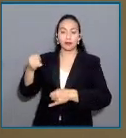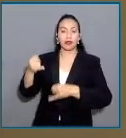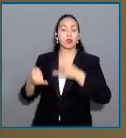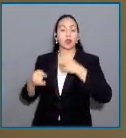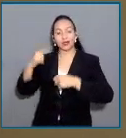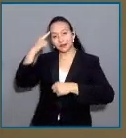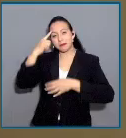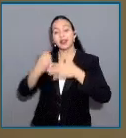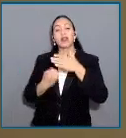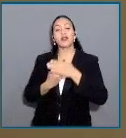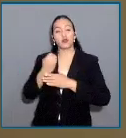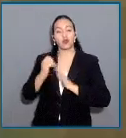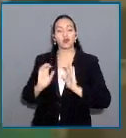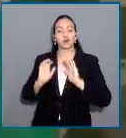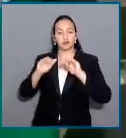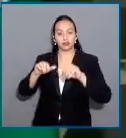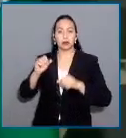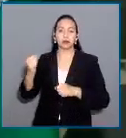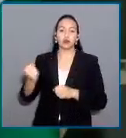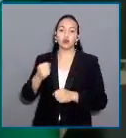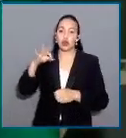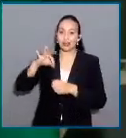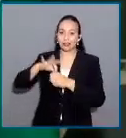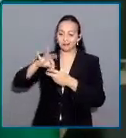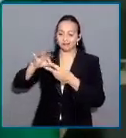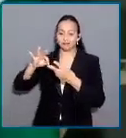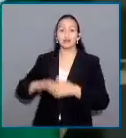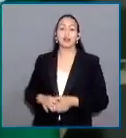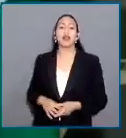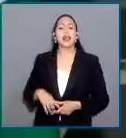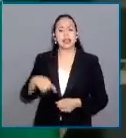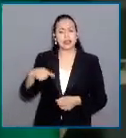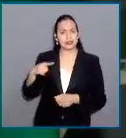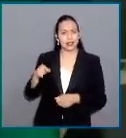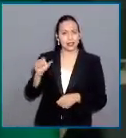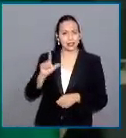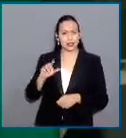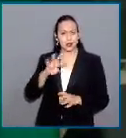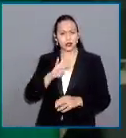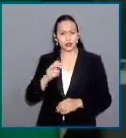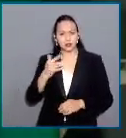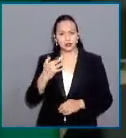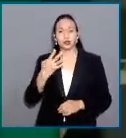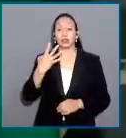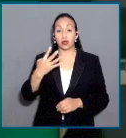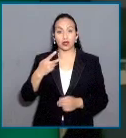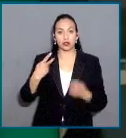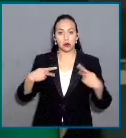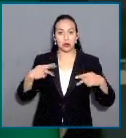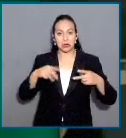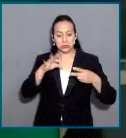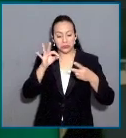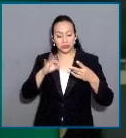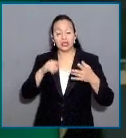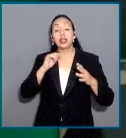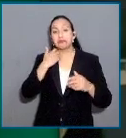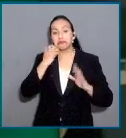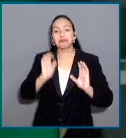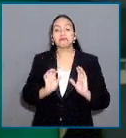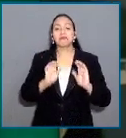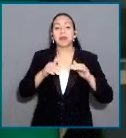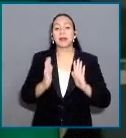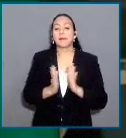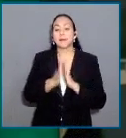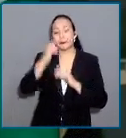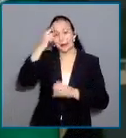mediante insaculación. En el primer día se insaculó a 454 personas que aspiran a ocupar el cargo de jueza o